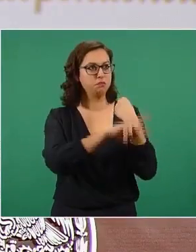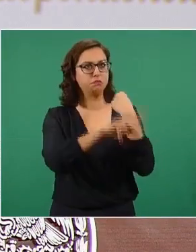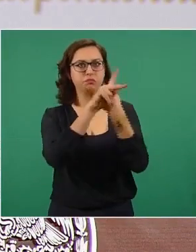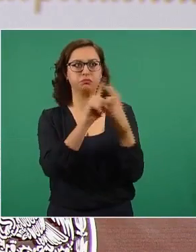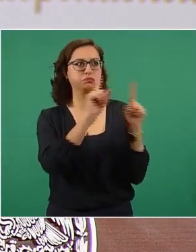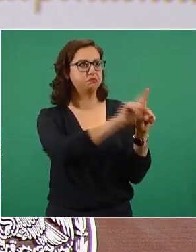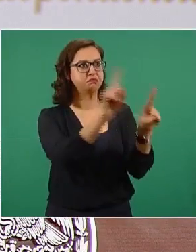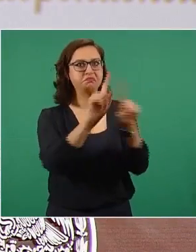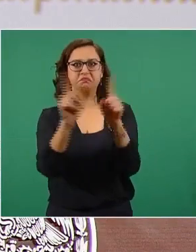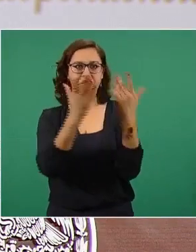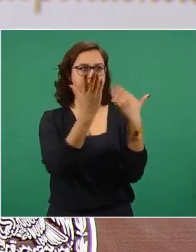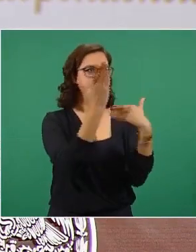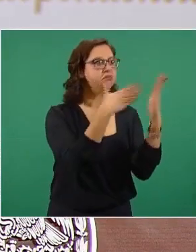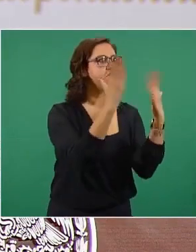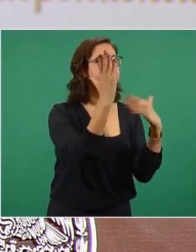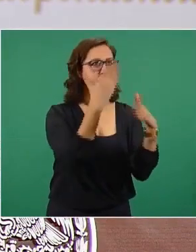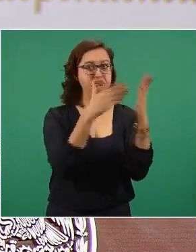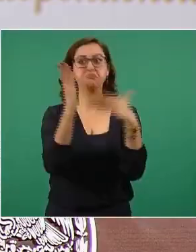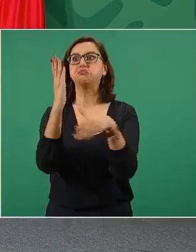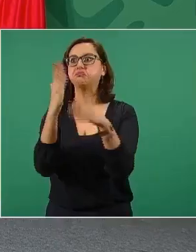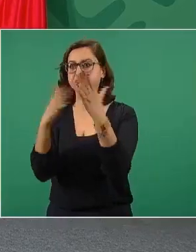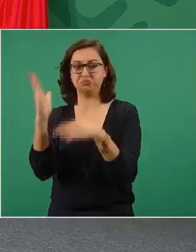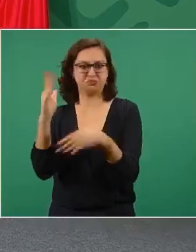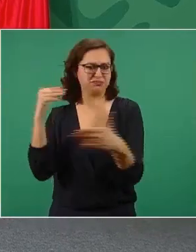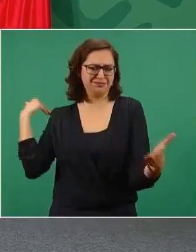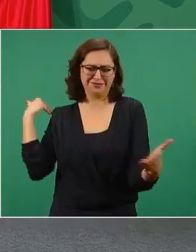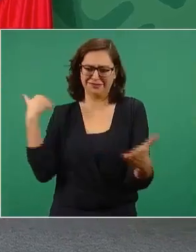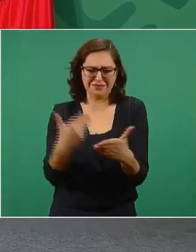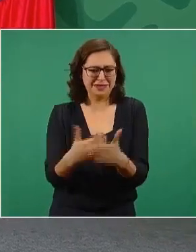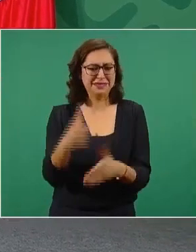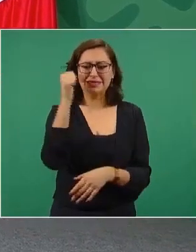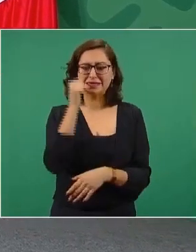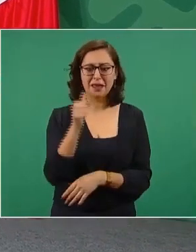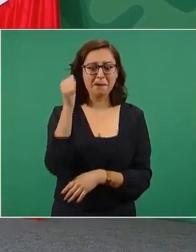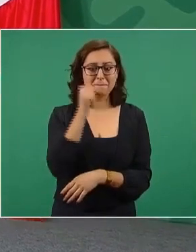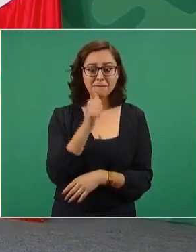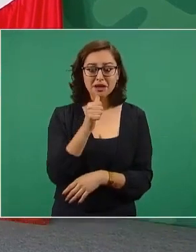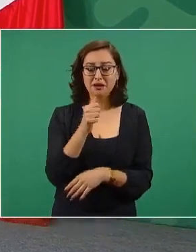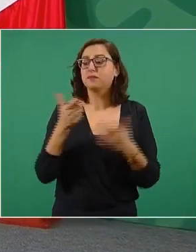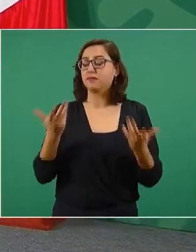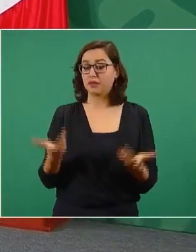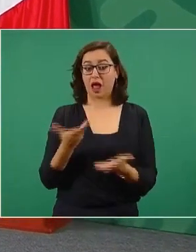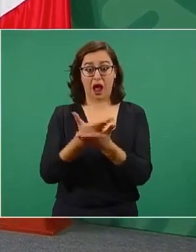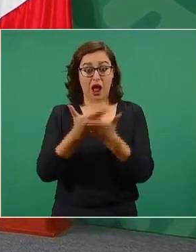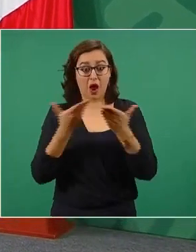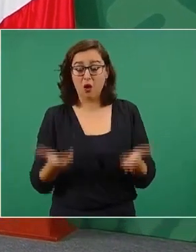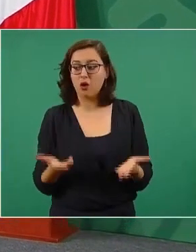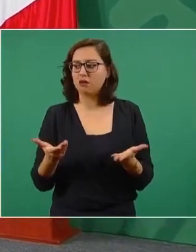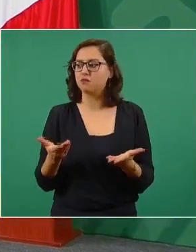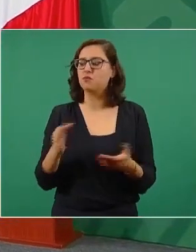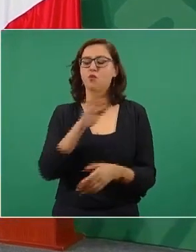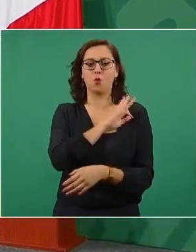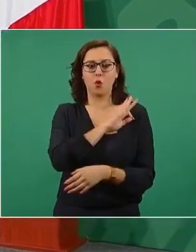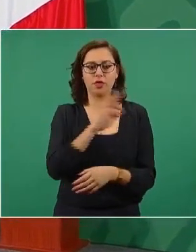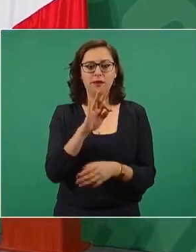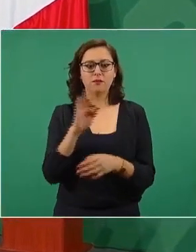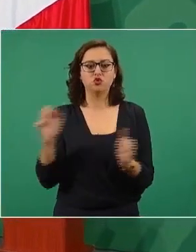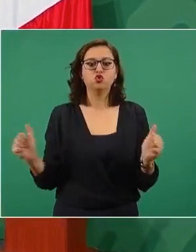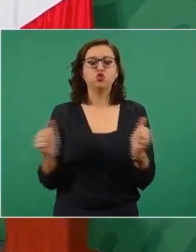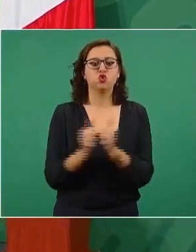los flujos migratorios y darles cause con humanismo